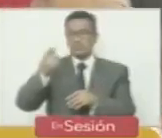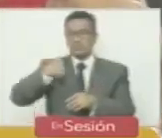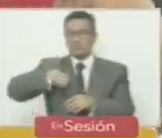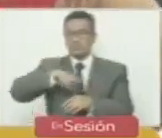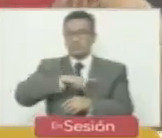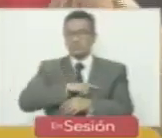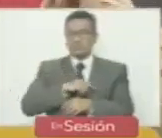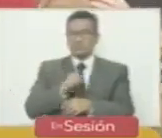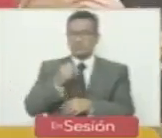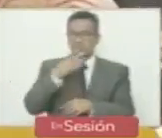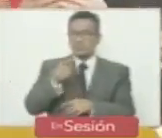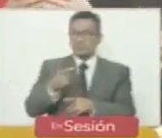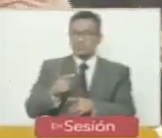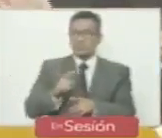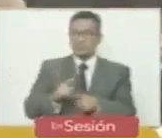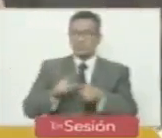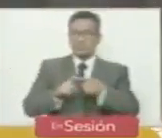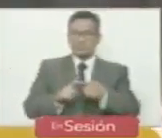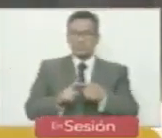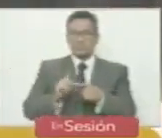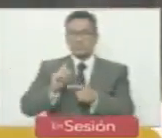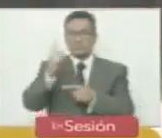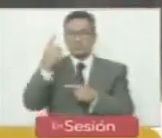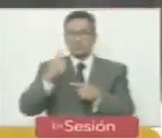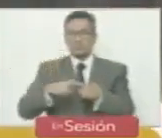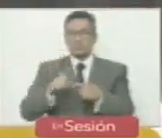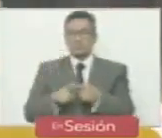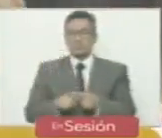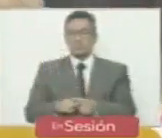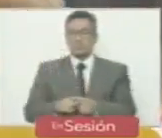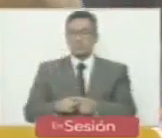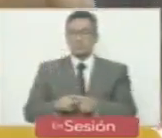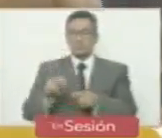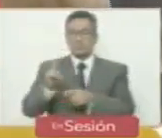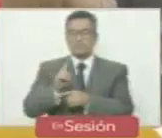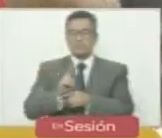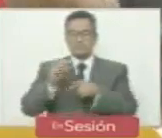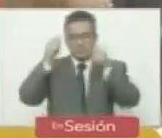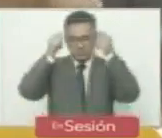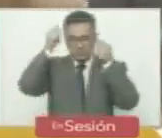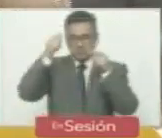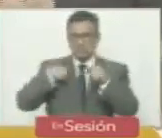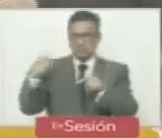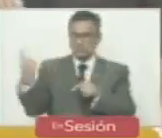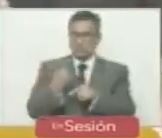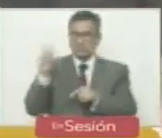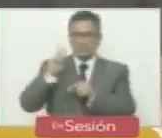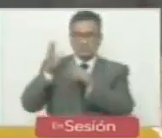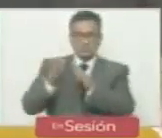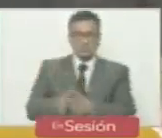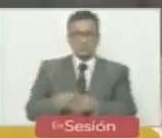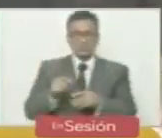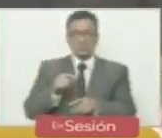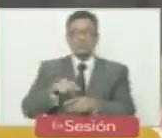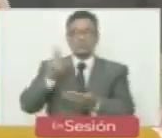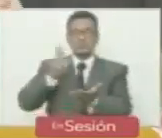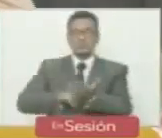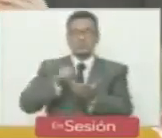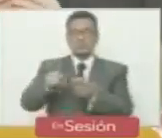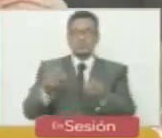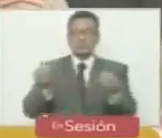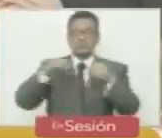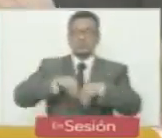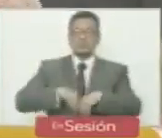es sagrada por muchas razones, pero principalmente porque Hugo Rafael Chávez Frías vino a Venezuela para aprobar ese